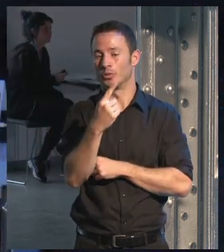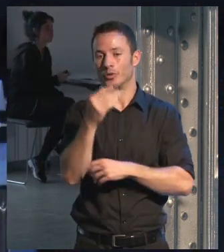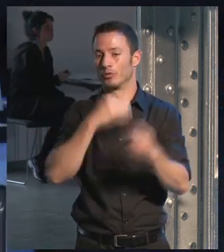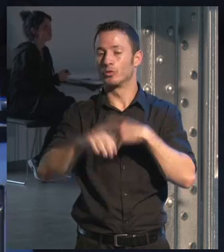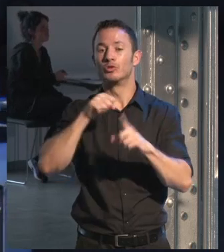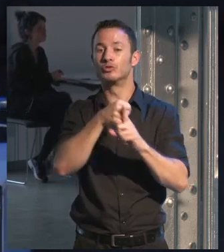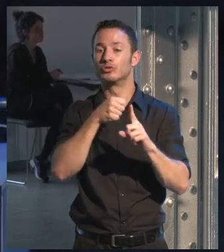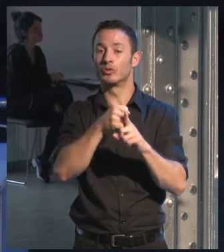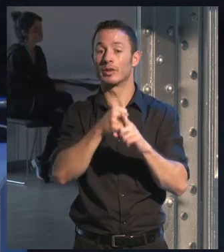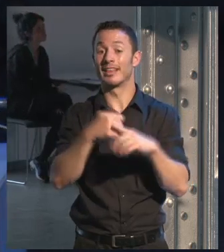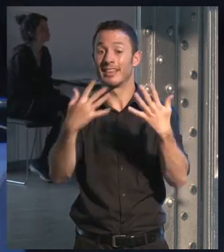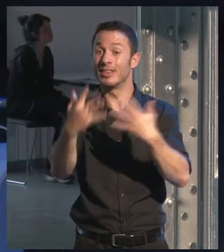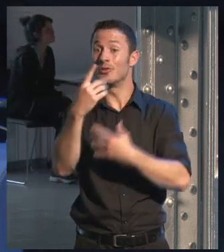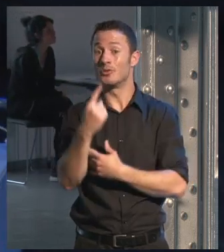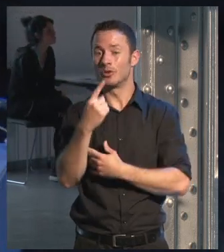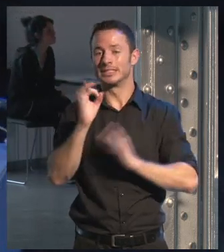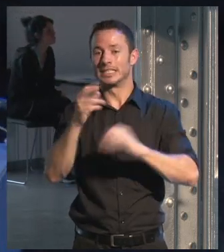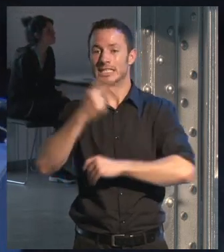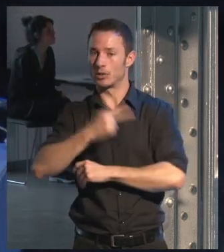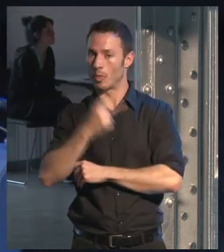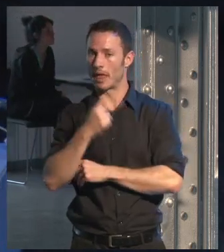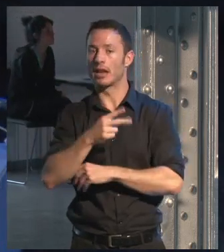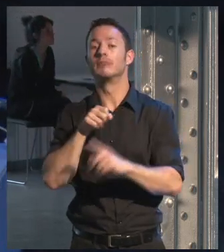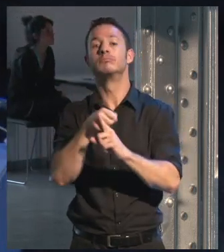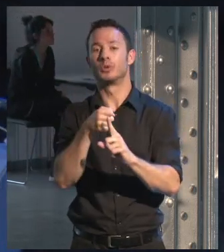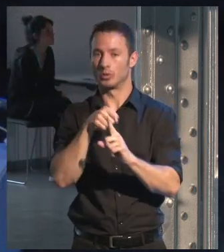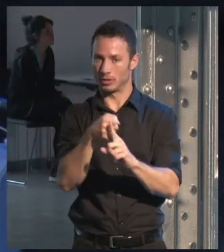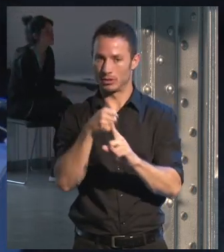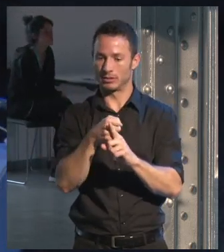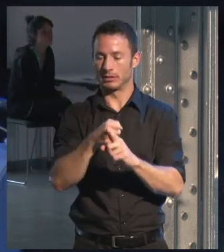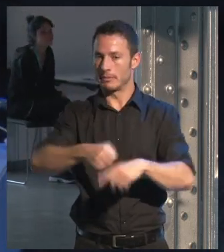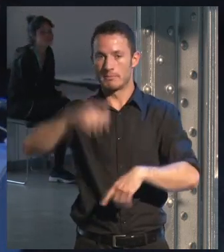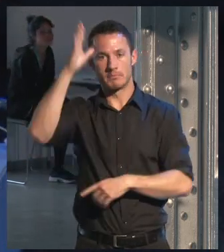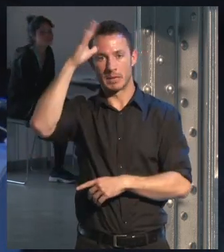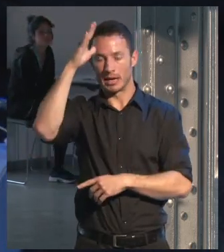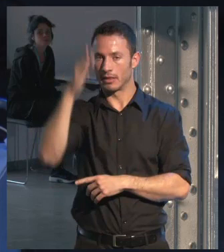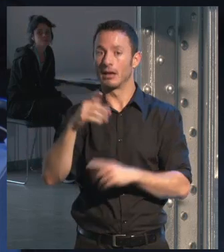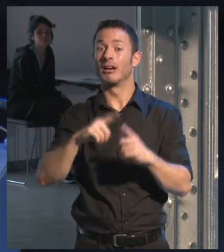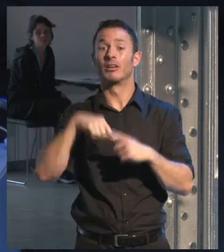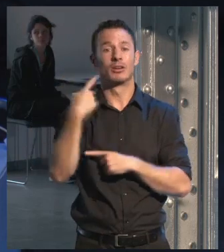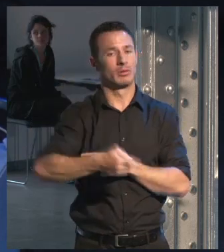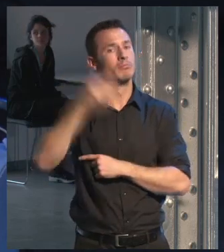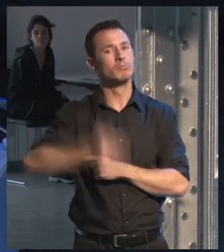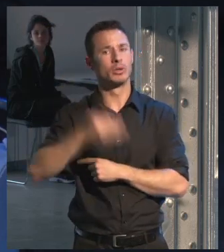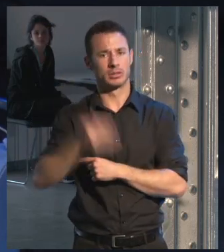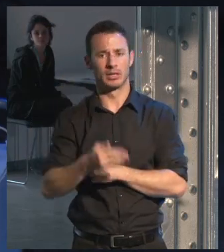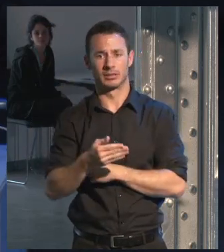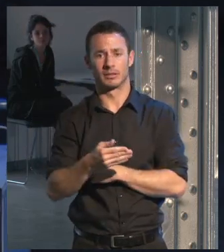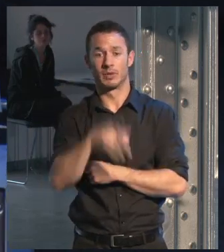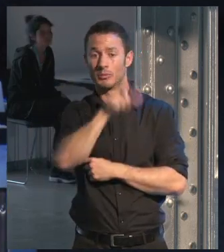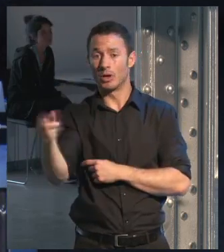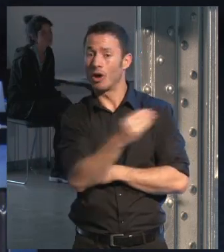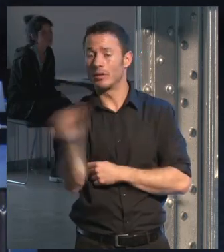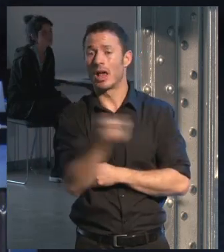bullying, y uno de cada diez lo va a hacer en secundaria, que es una verdadera barbaridad. Y bueno, las secuelas son tan graves que lo hemos visto, muchas veces llega incluso al